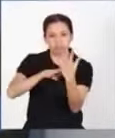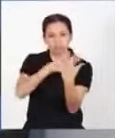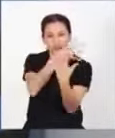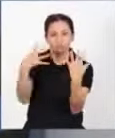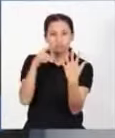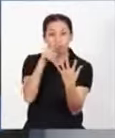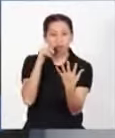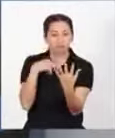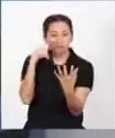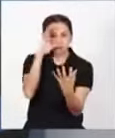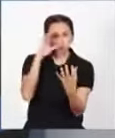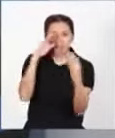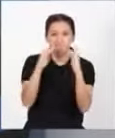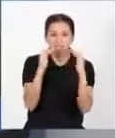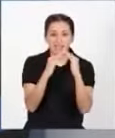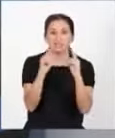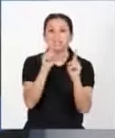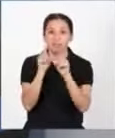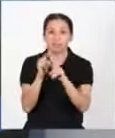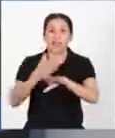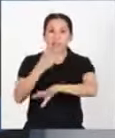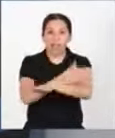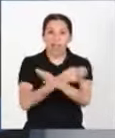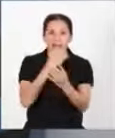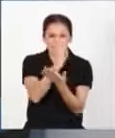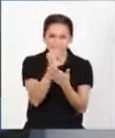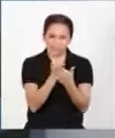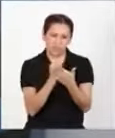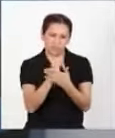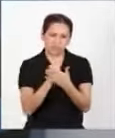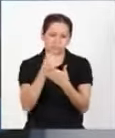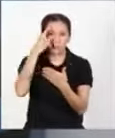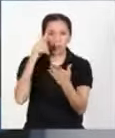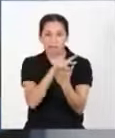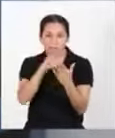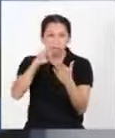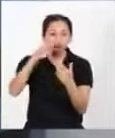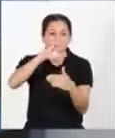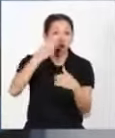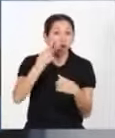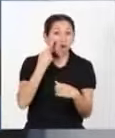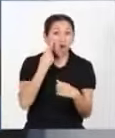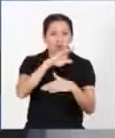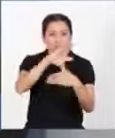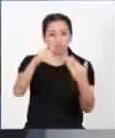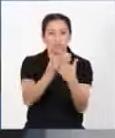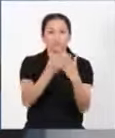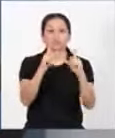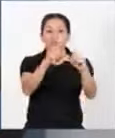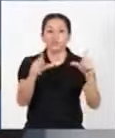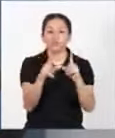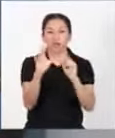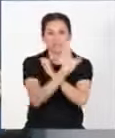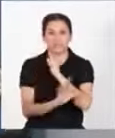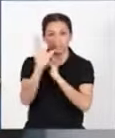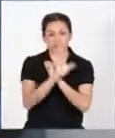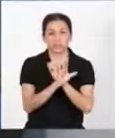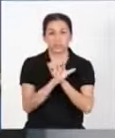casa, lo que necesita repararse las rutas de evacuación y los lugares